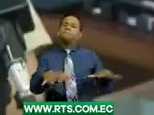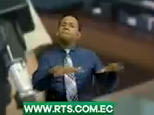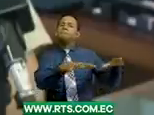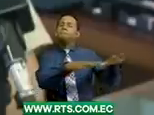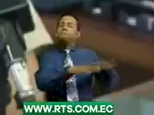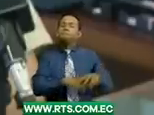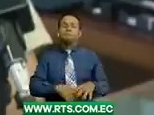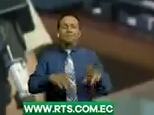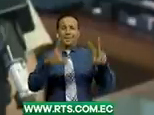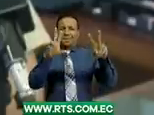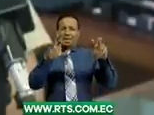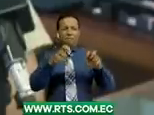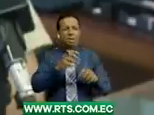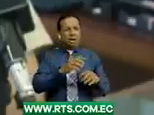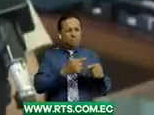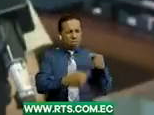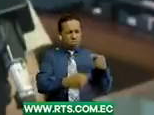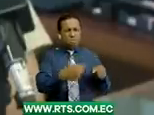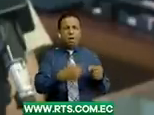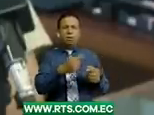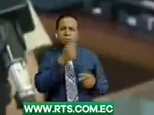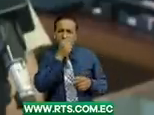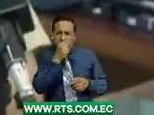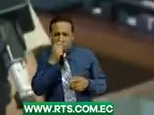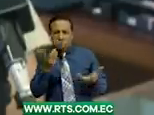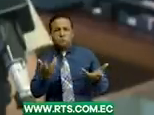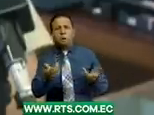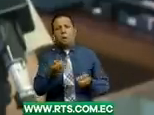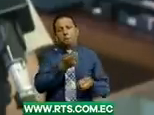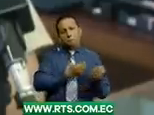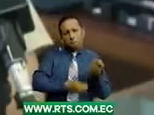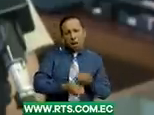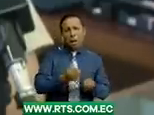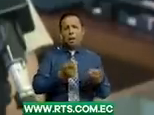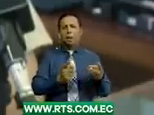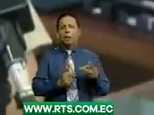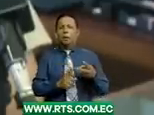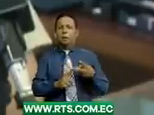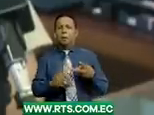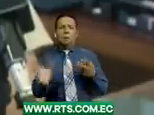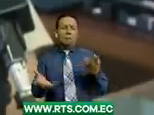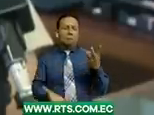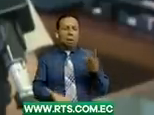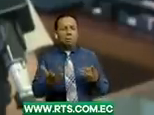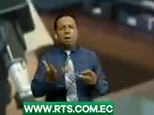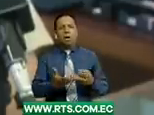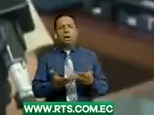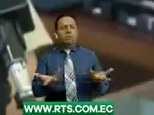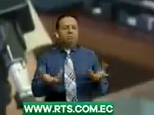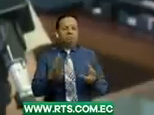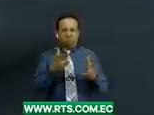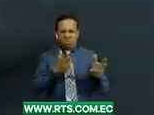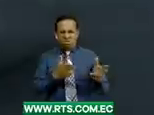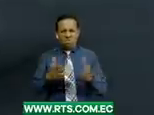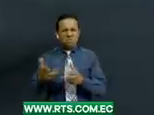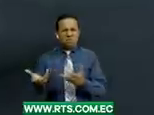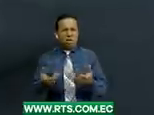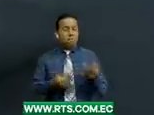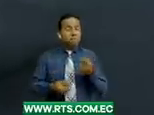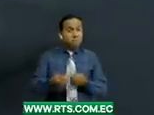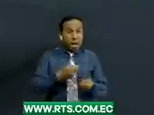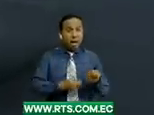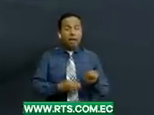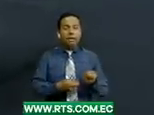como narcotráfico, como contrabando, como minería ilegal, como tráfico de armas. El